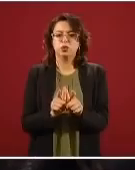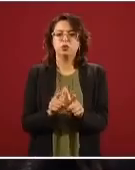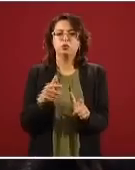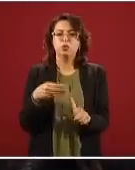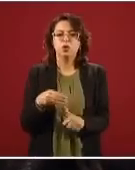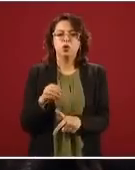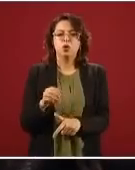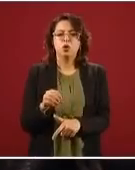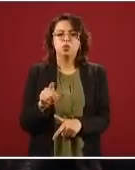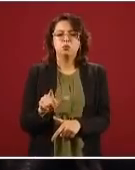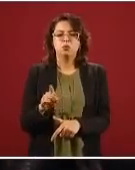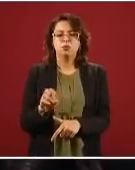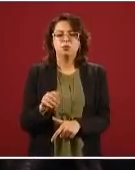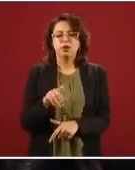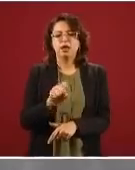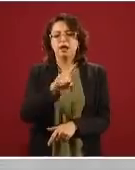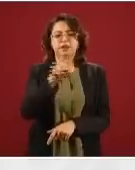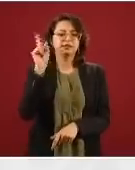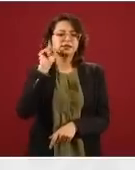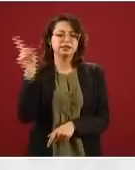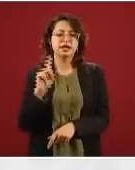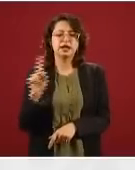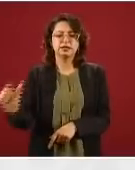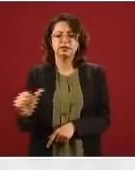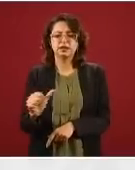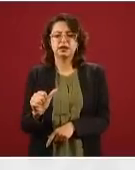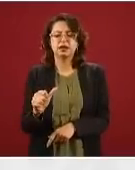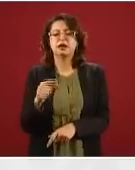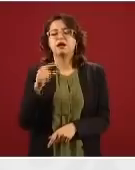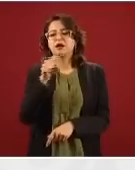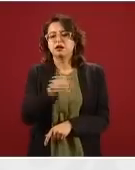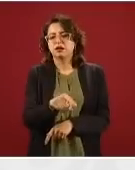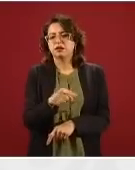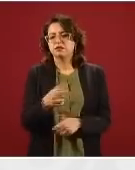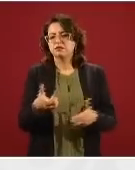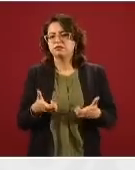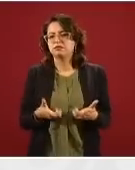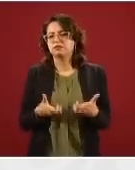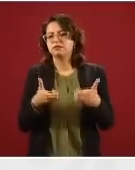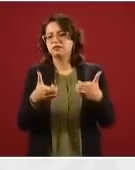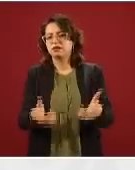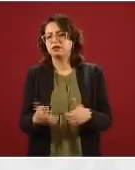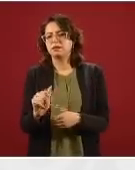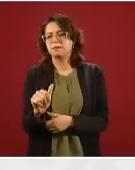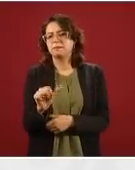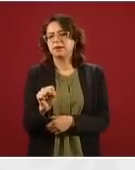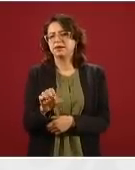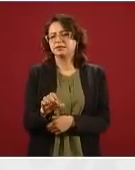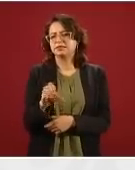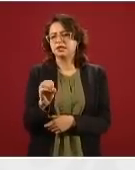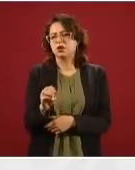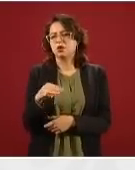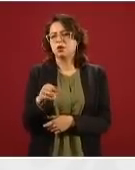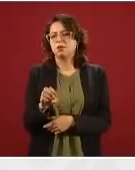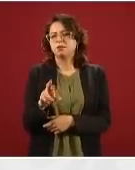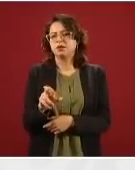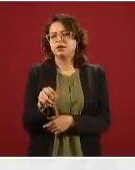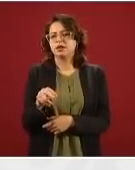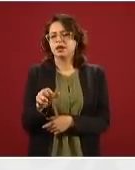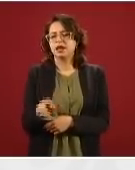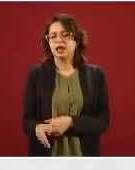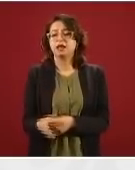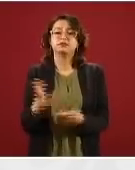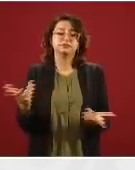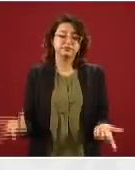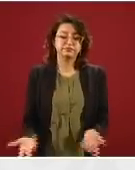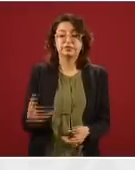dejó verificar en Fresnillo, Zacatecas, Boulevard Paseo del Mineral, en Lomas de Valenciana. Pues